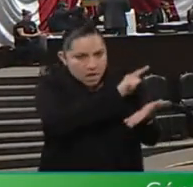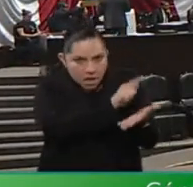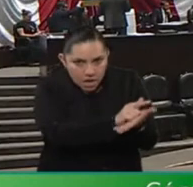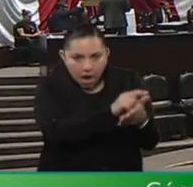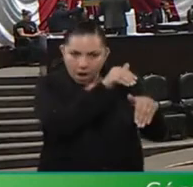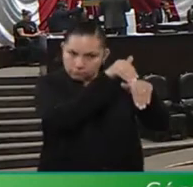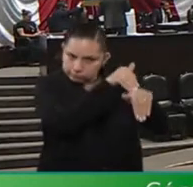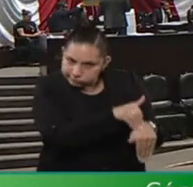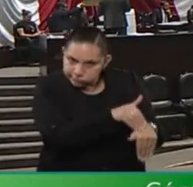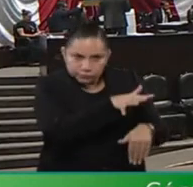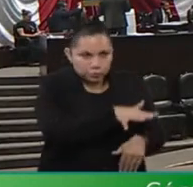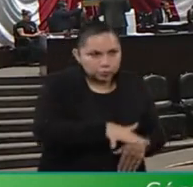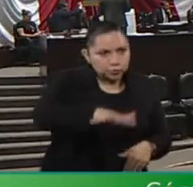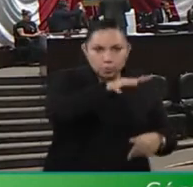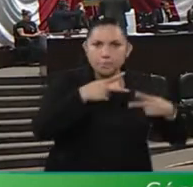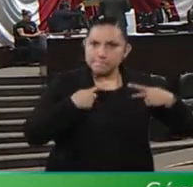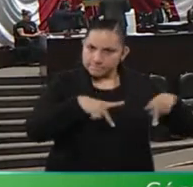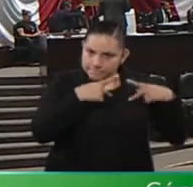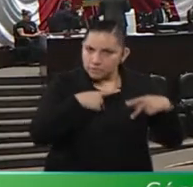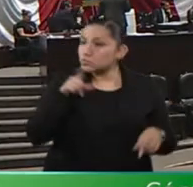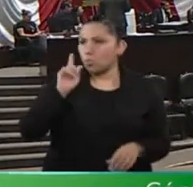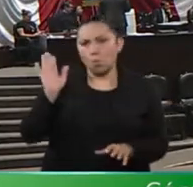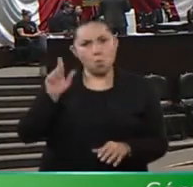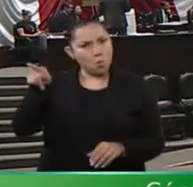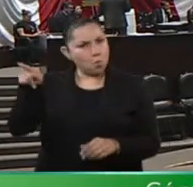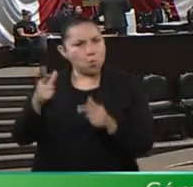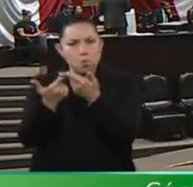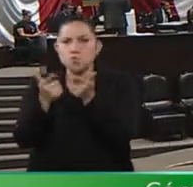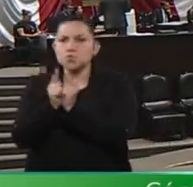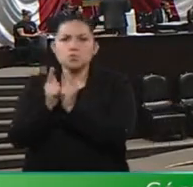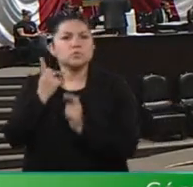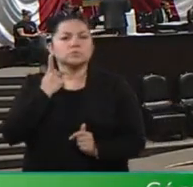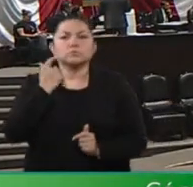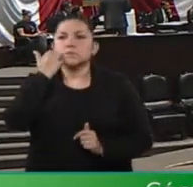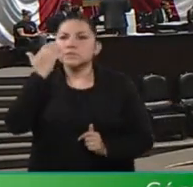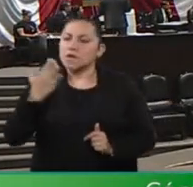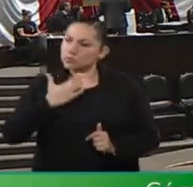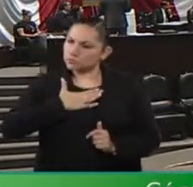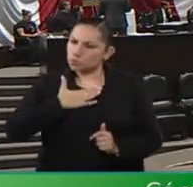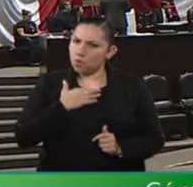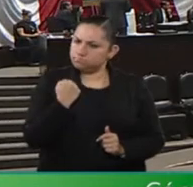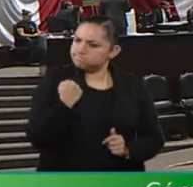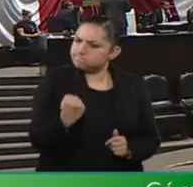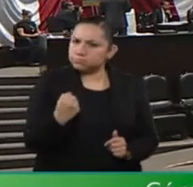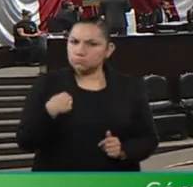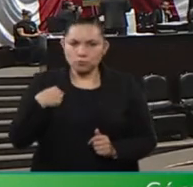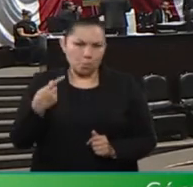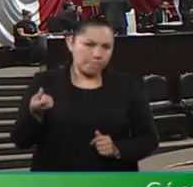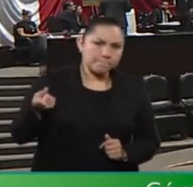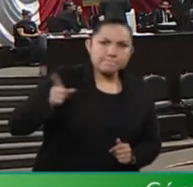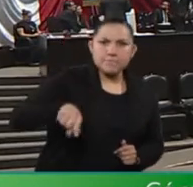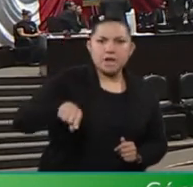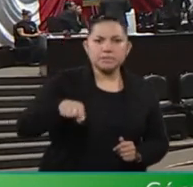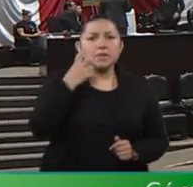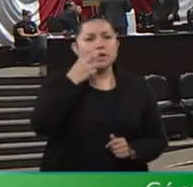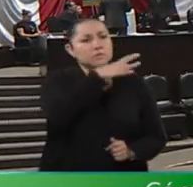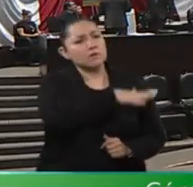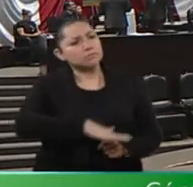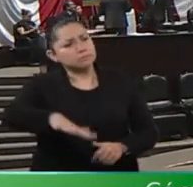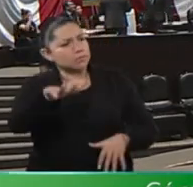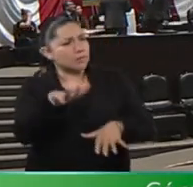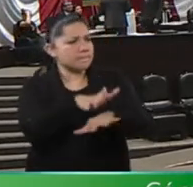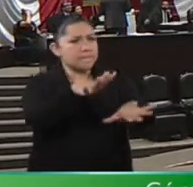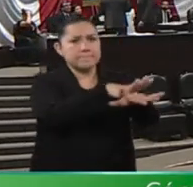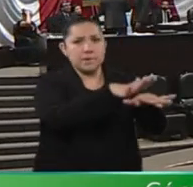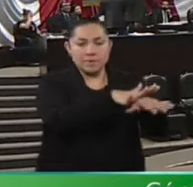de un partido político y sus intereses sobre la vida pública de nuestro país. La presente reforma solo viene a cimentar